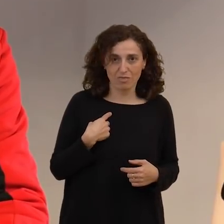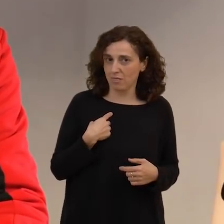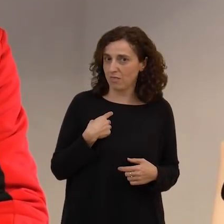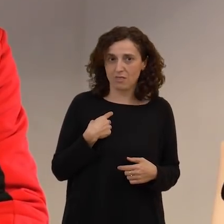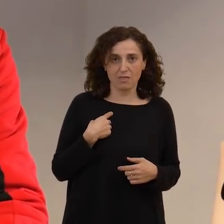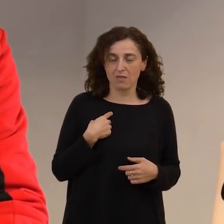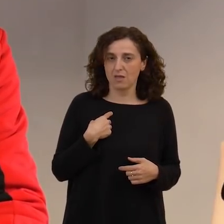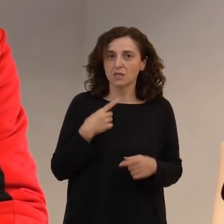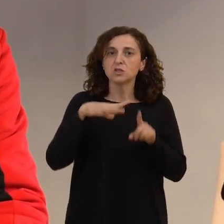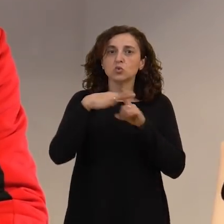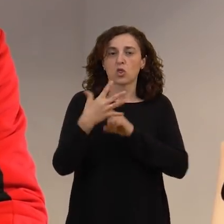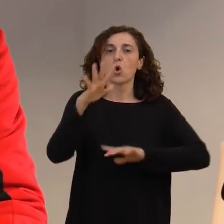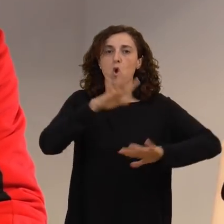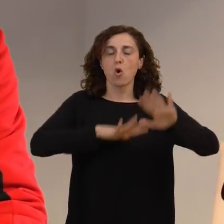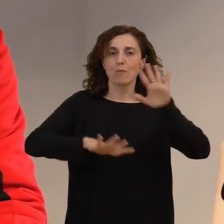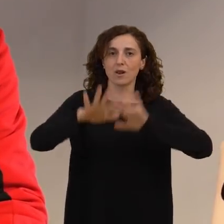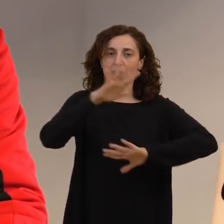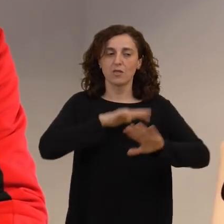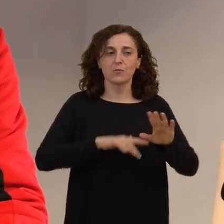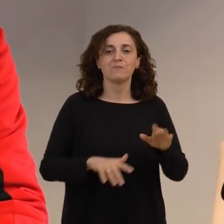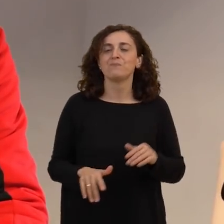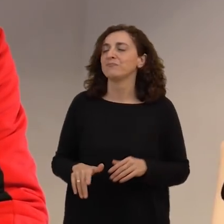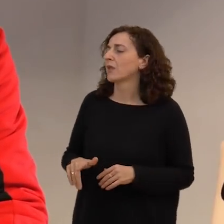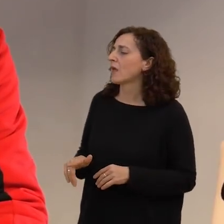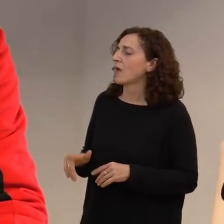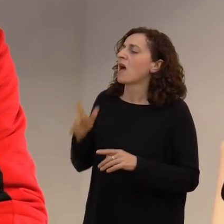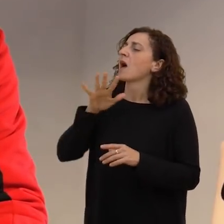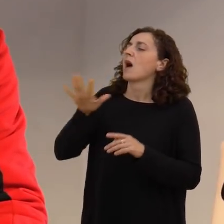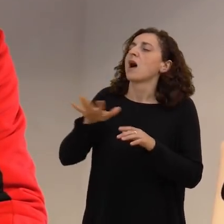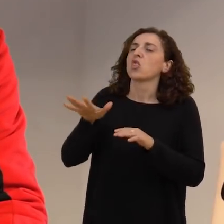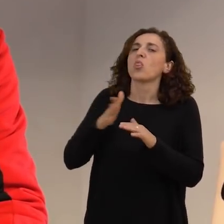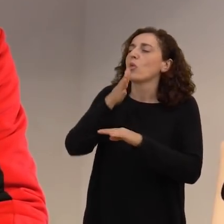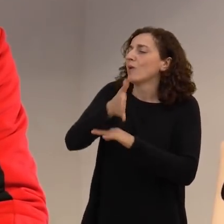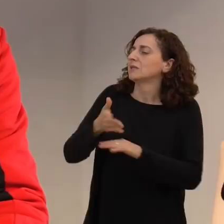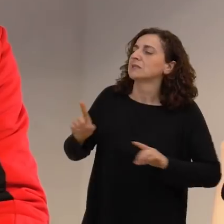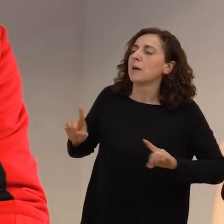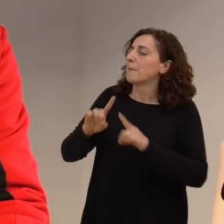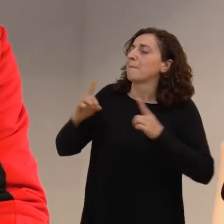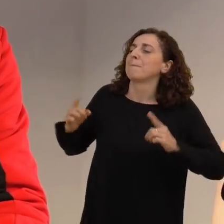o sea, es una situación un poco complicada. ¿A quién se le ocurre en este primer momento?